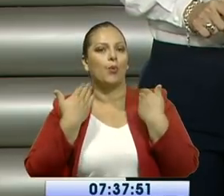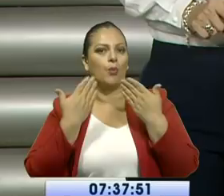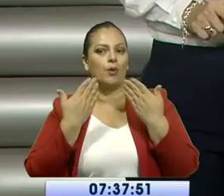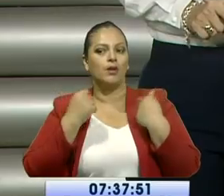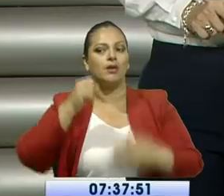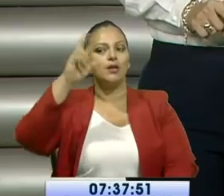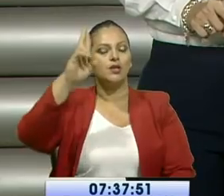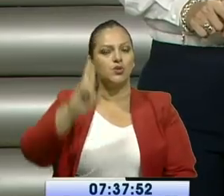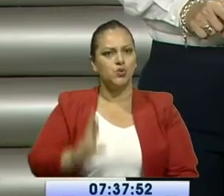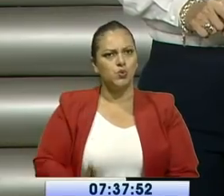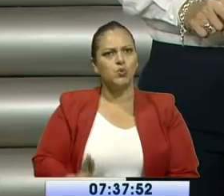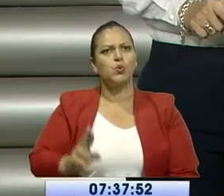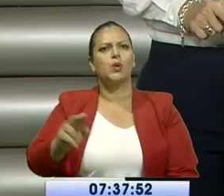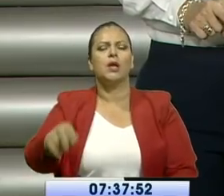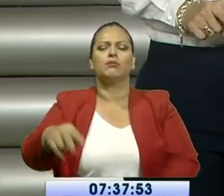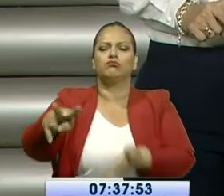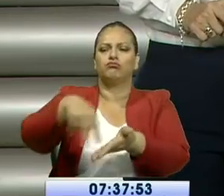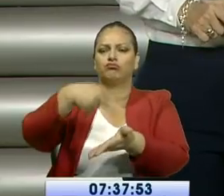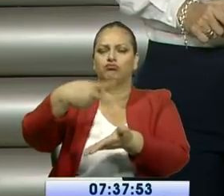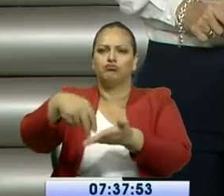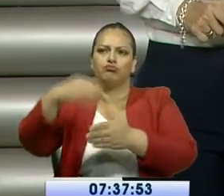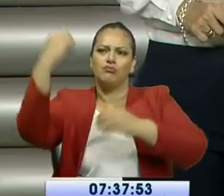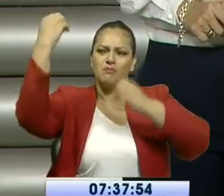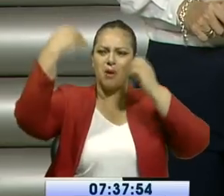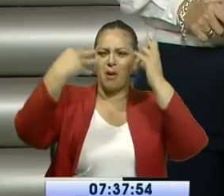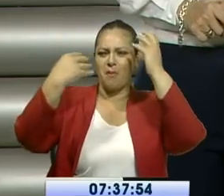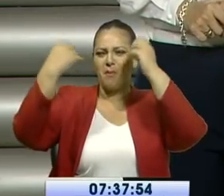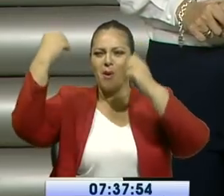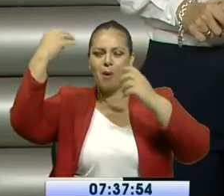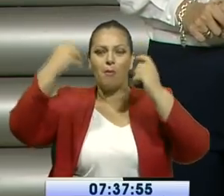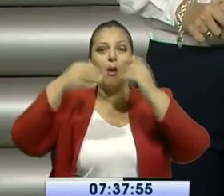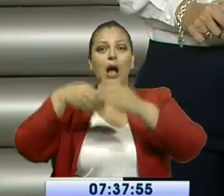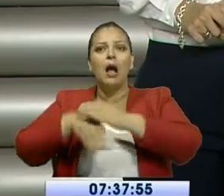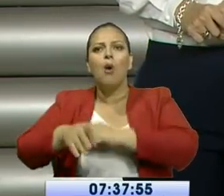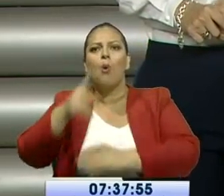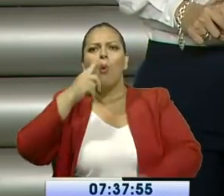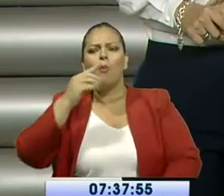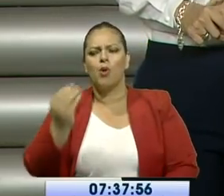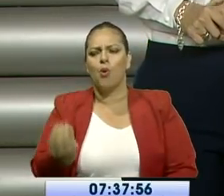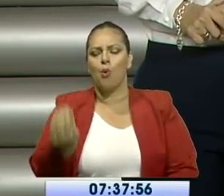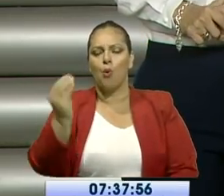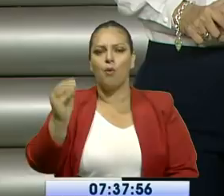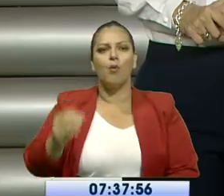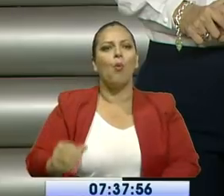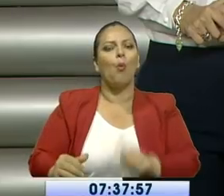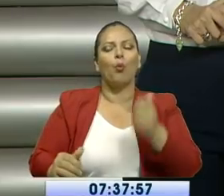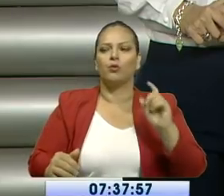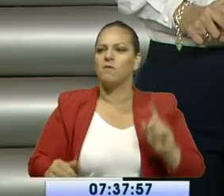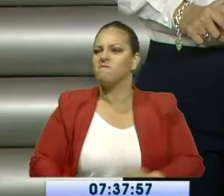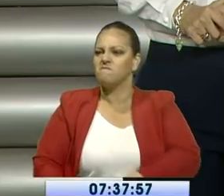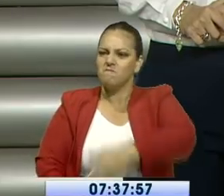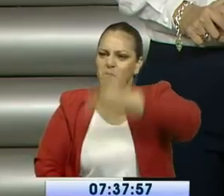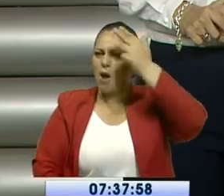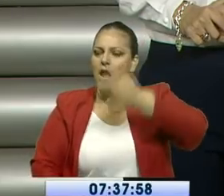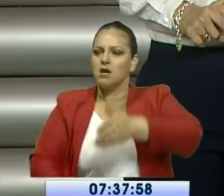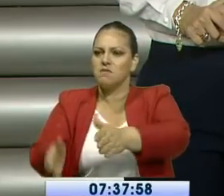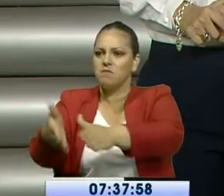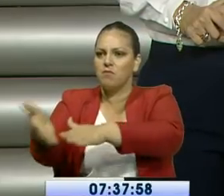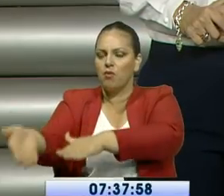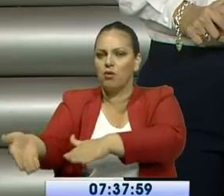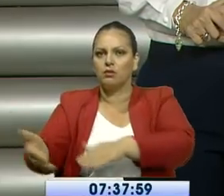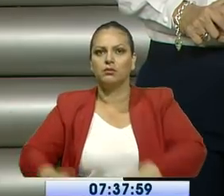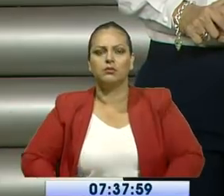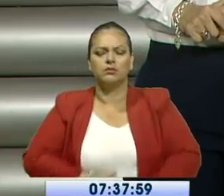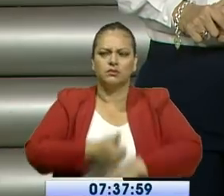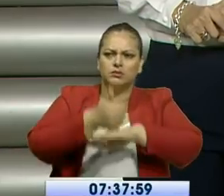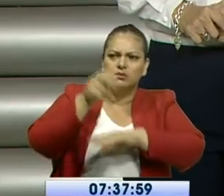el suroeste de Guayaquil. Según las autoridades, el centro de diversión funcionaba clandestinamente en una casa, por lo que fue clausurado.